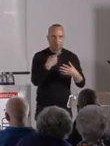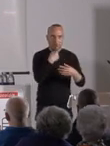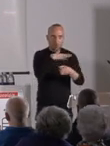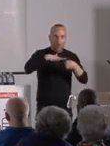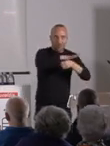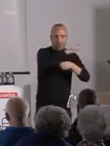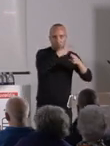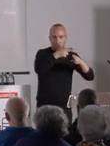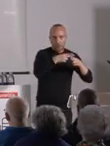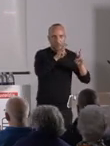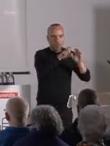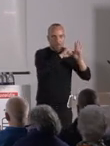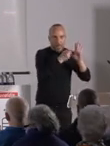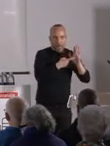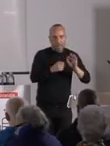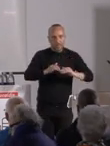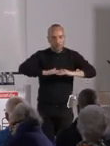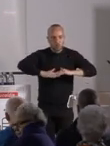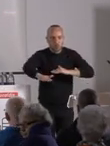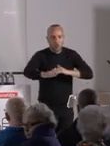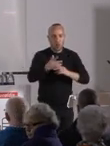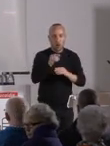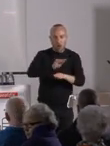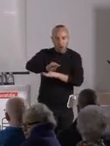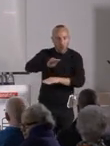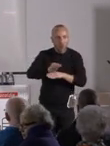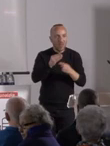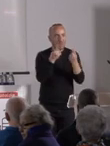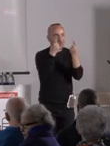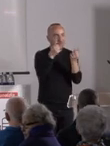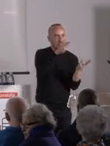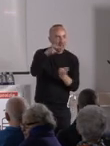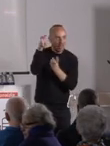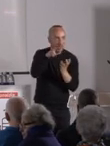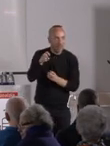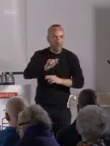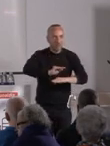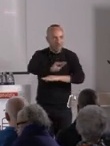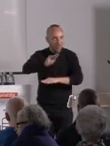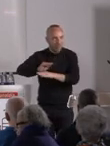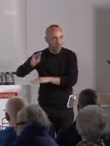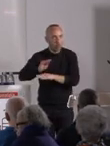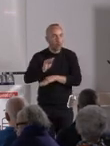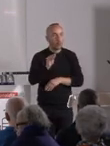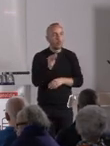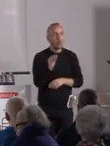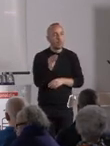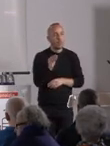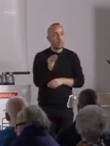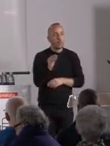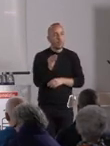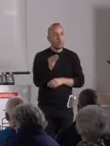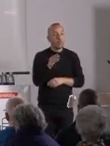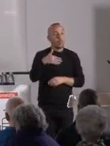de políticas de gestión de suelo, de ayudas, de fiscalidad, de financiación, donde hay la concertación, y pues podremos hablar